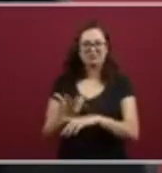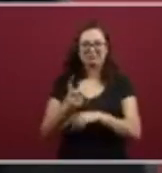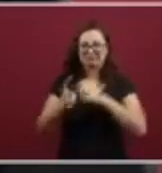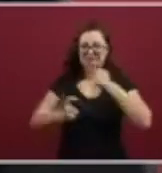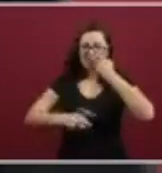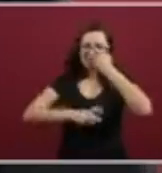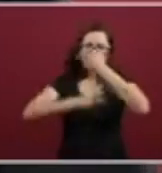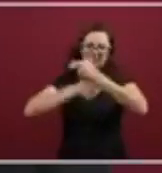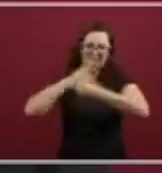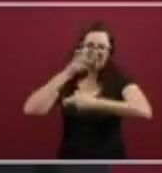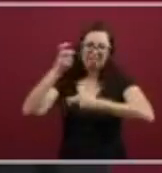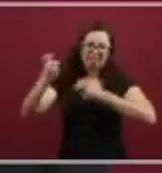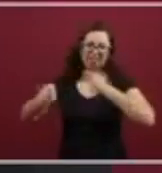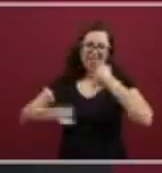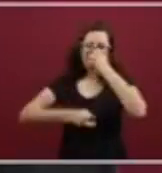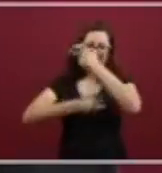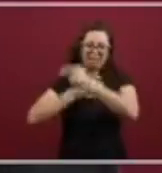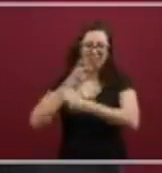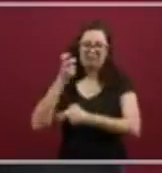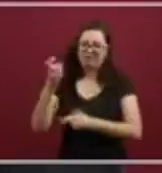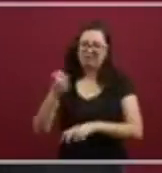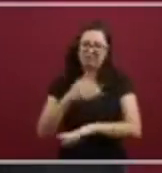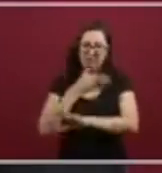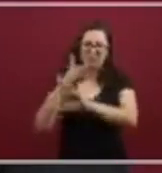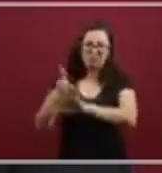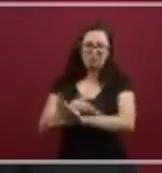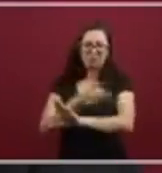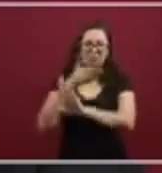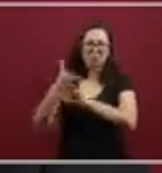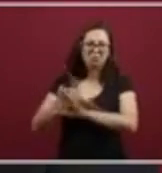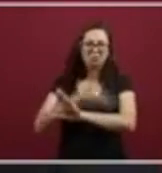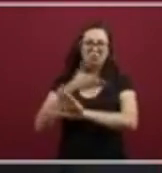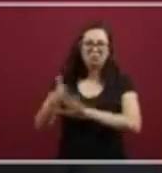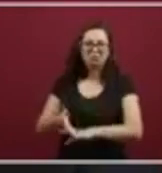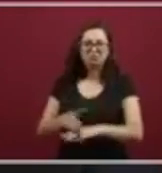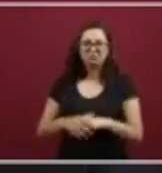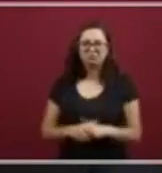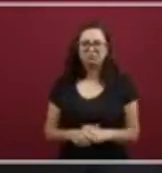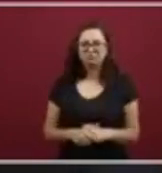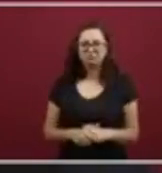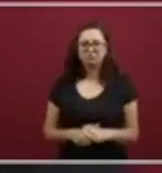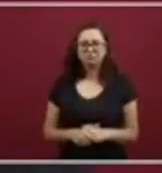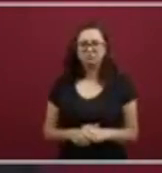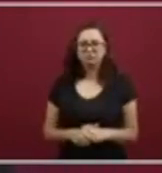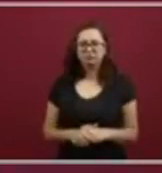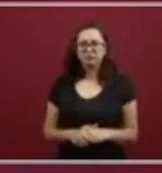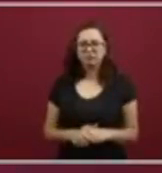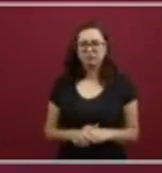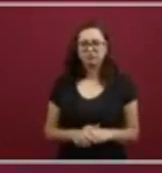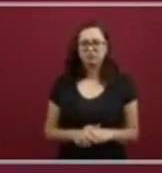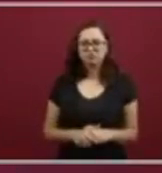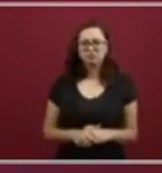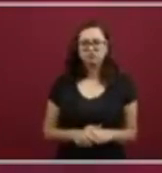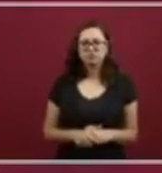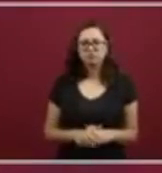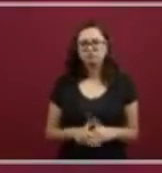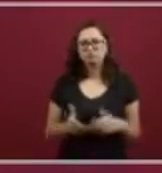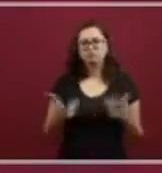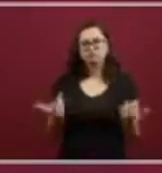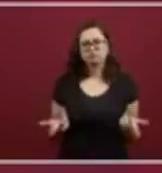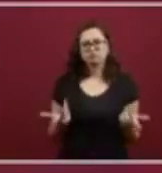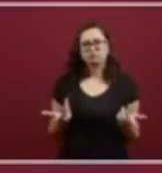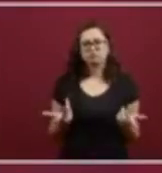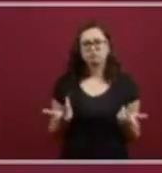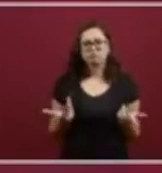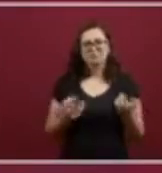desprestigiar a los maestros. Porque si hablo de una campaña de